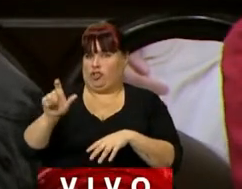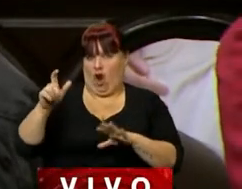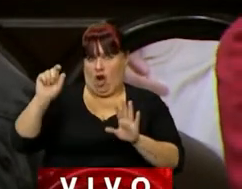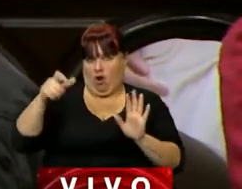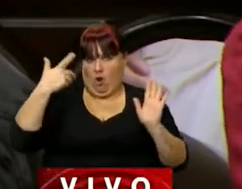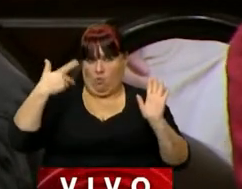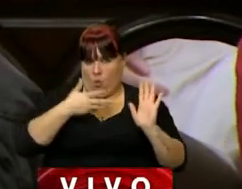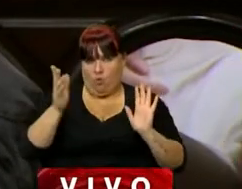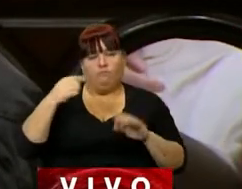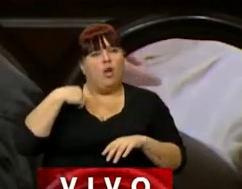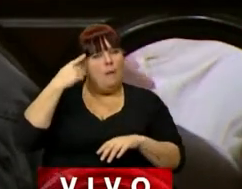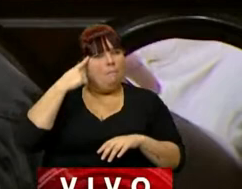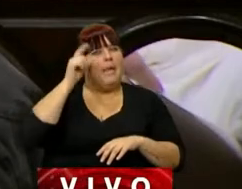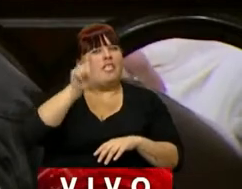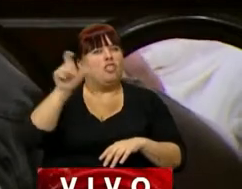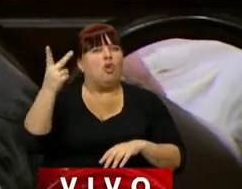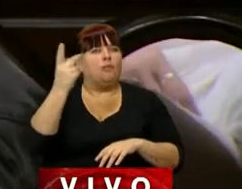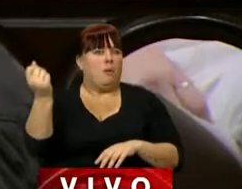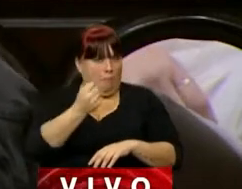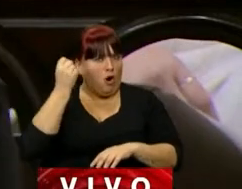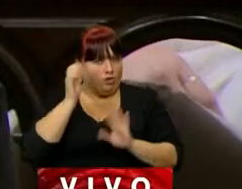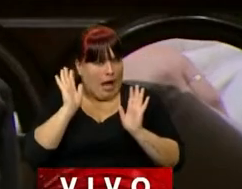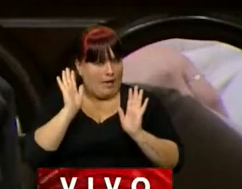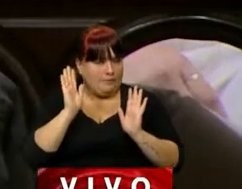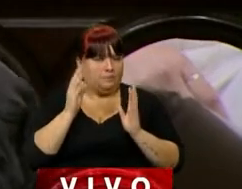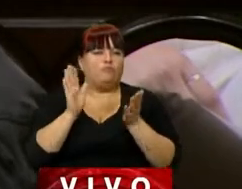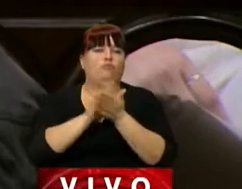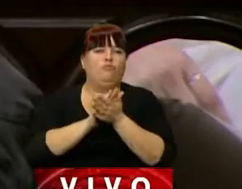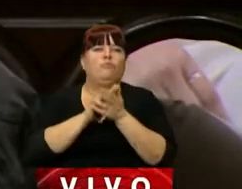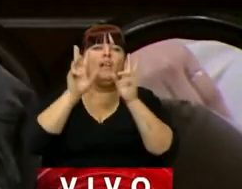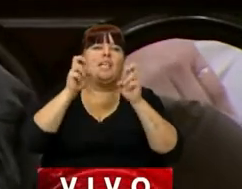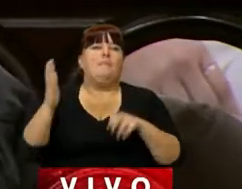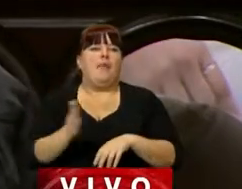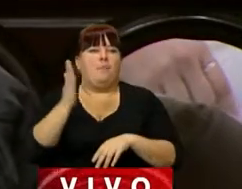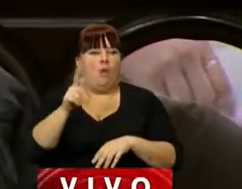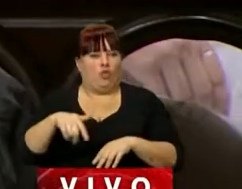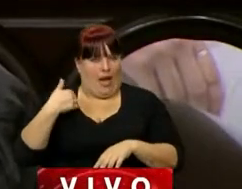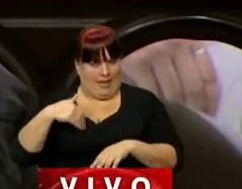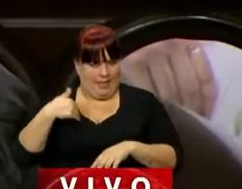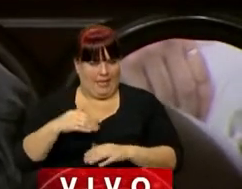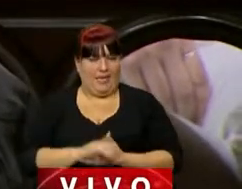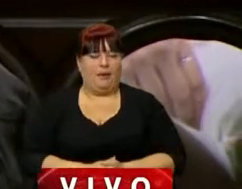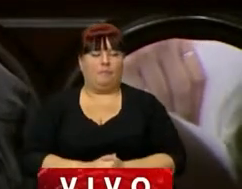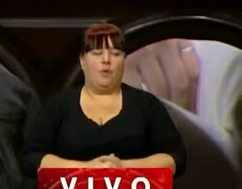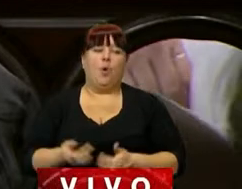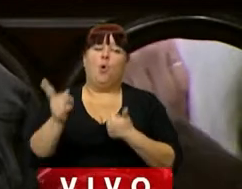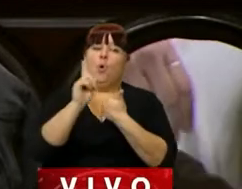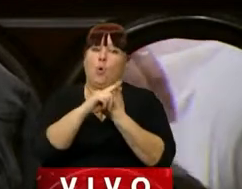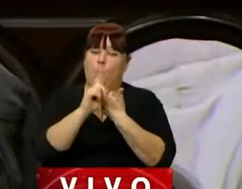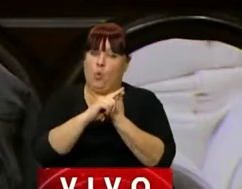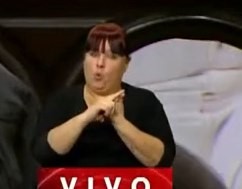sociales que yo creo que son claves en el entramado productivo de nuestro país. Por un